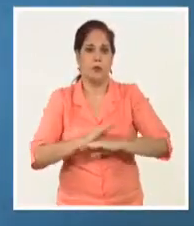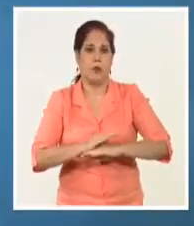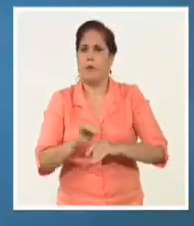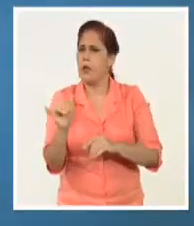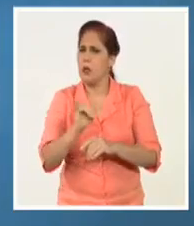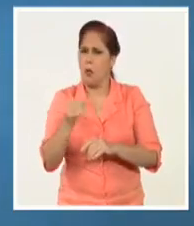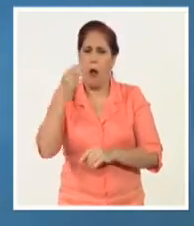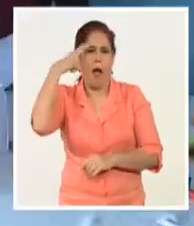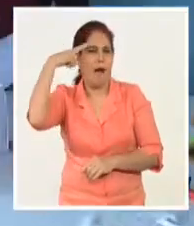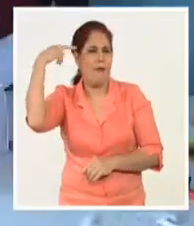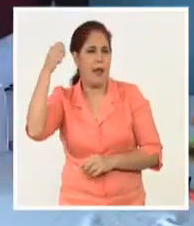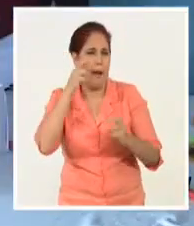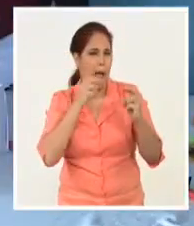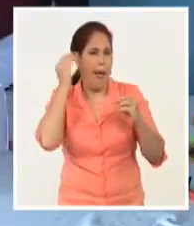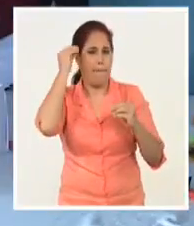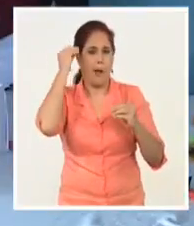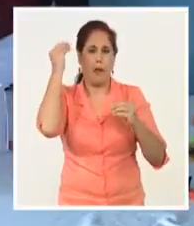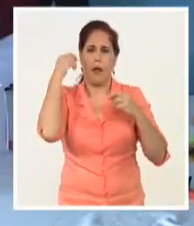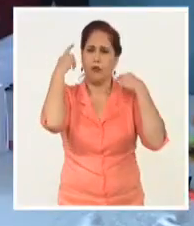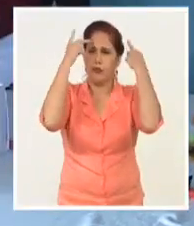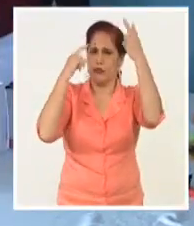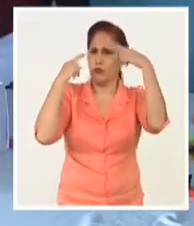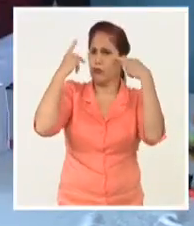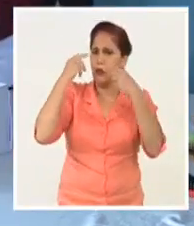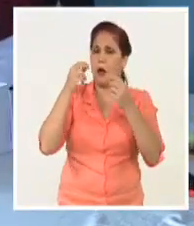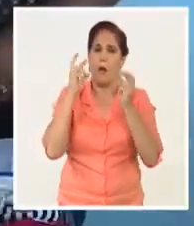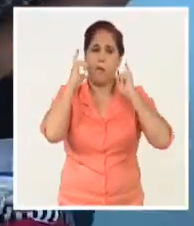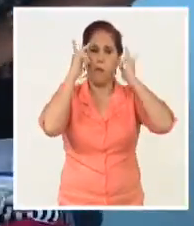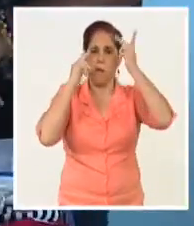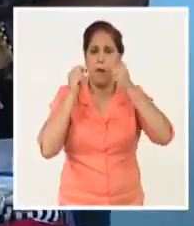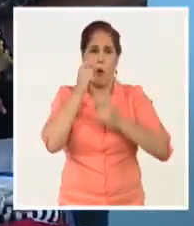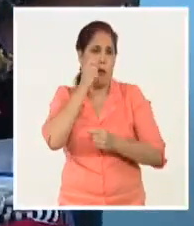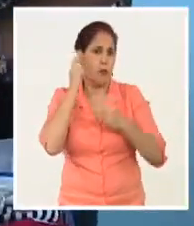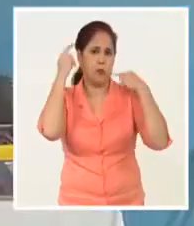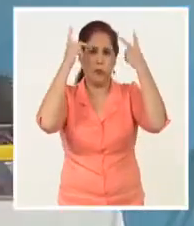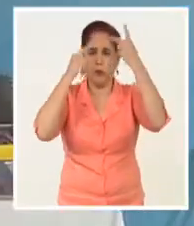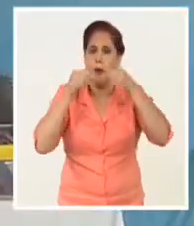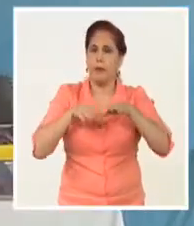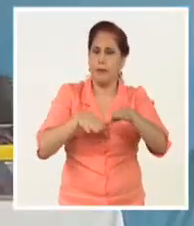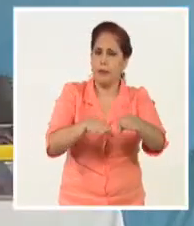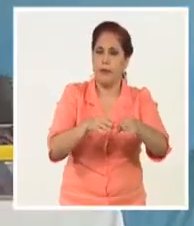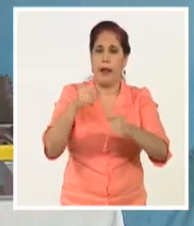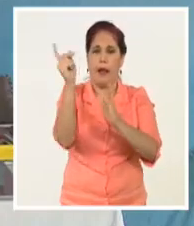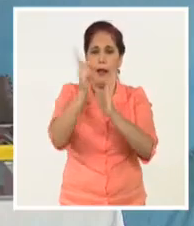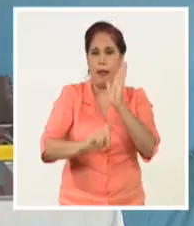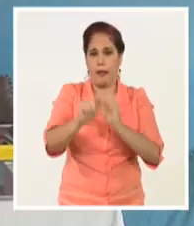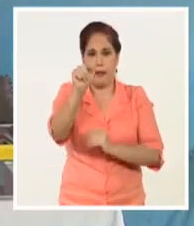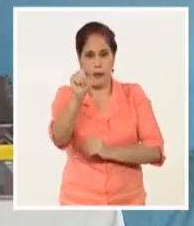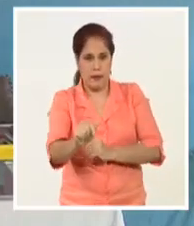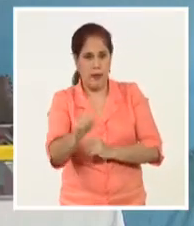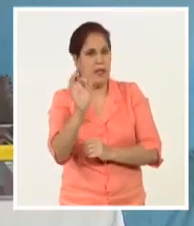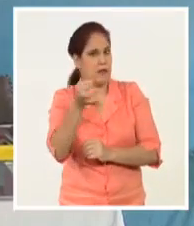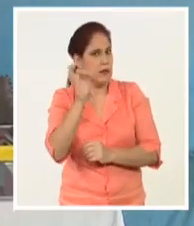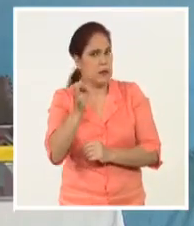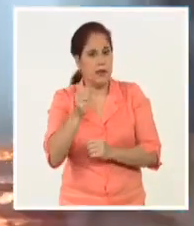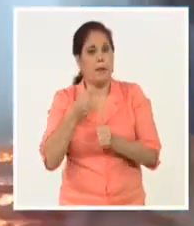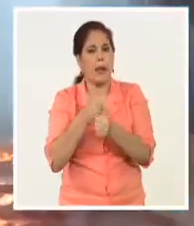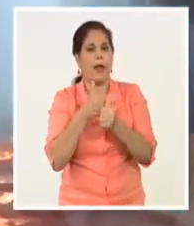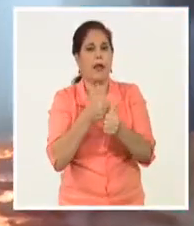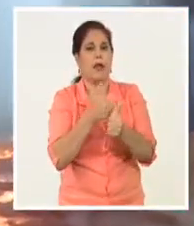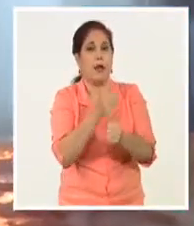adquieren habilidades y aprenden oficios, como el de barbero, peluquero, sastre, electricista, y siempre con un tutor que